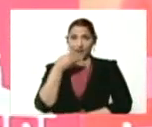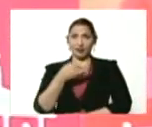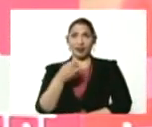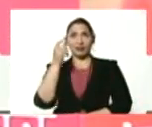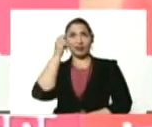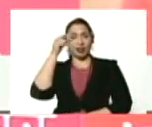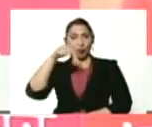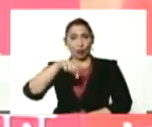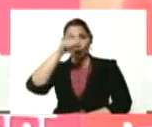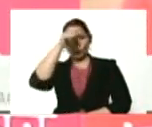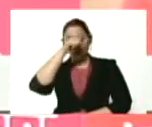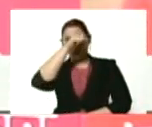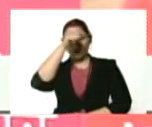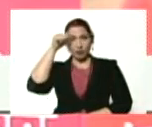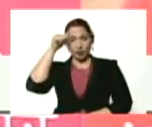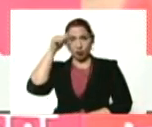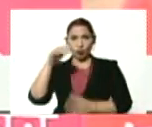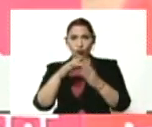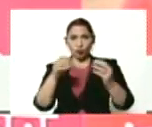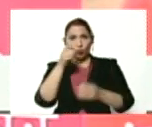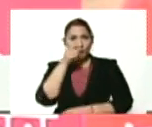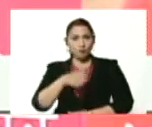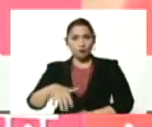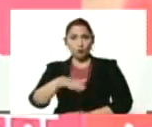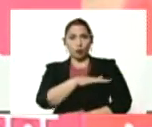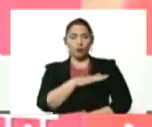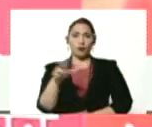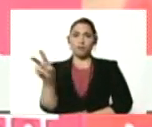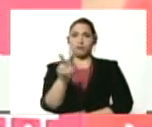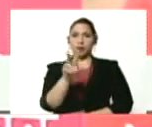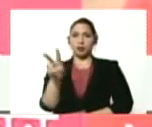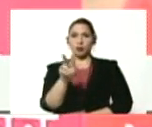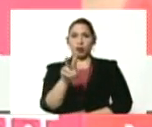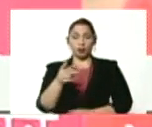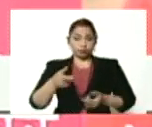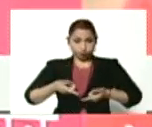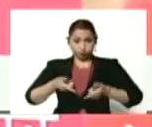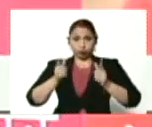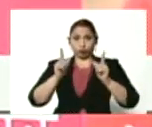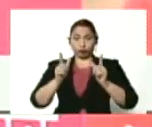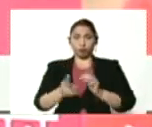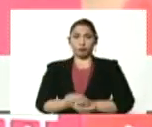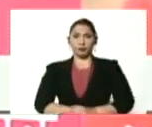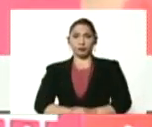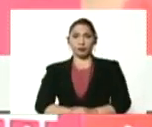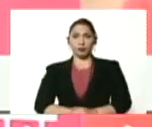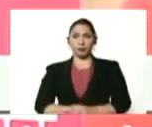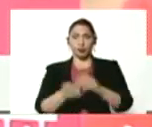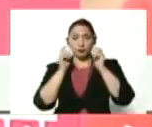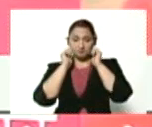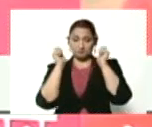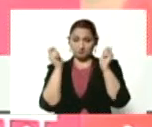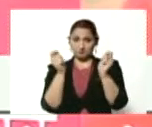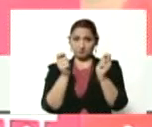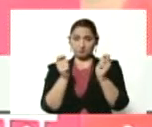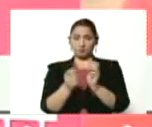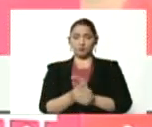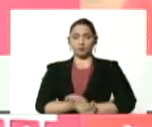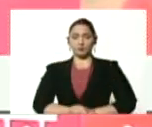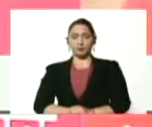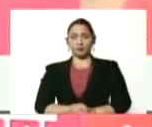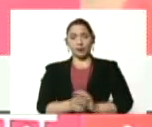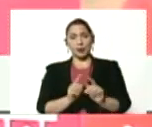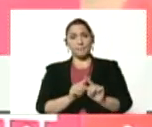día de hoy domingo a todo el pueblo de Venezuela. Me he permitido sacarme el tapabocas